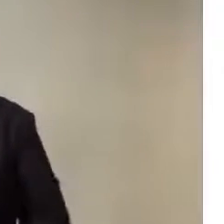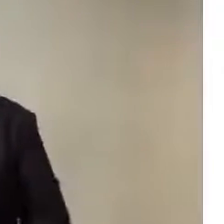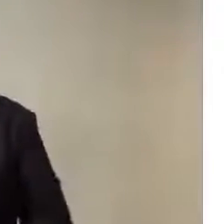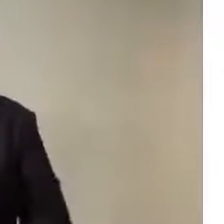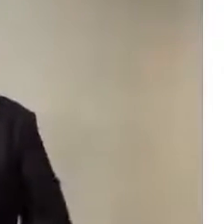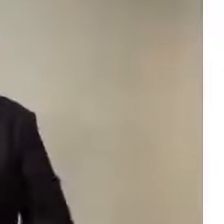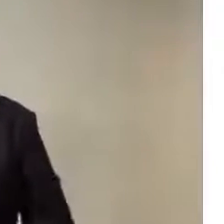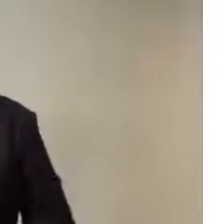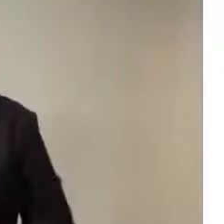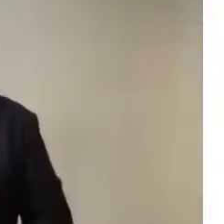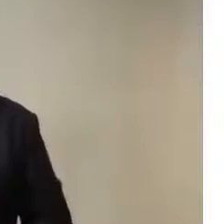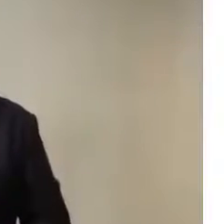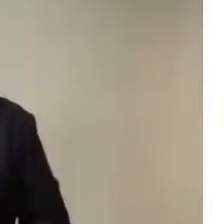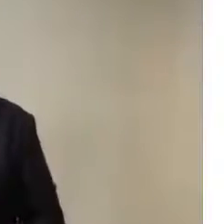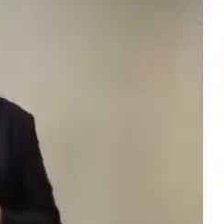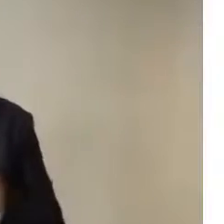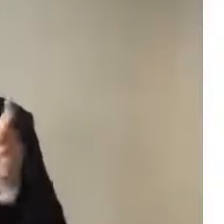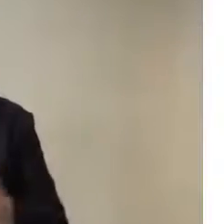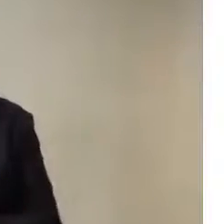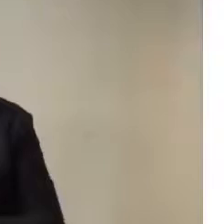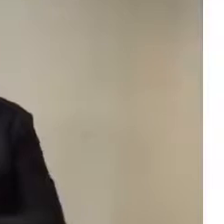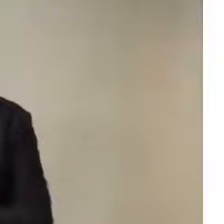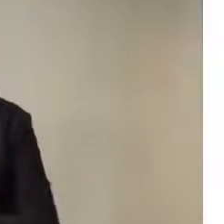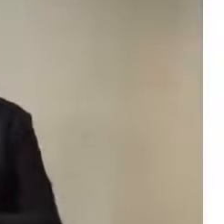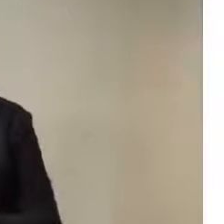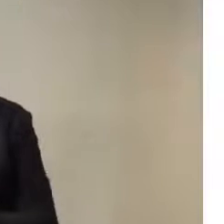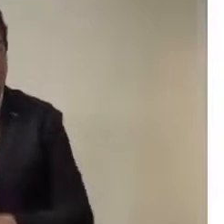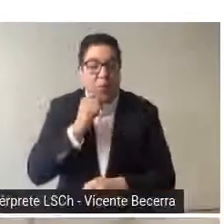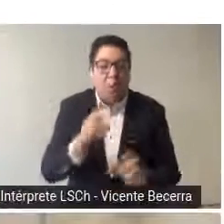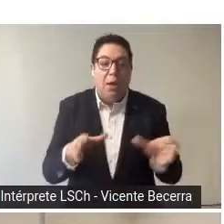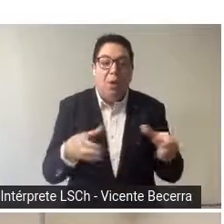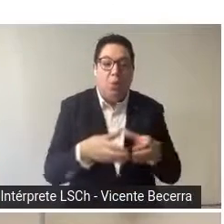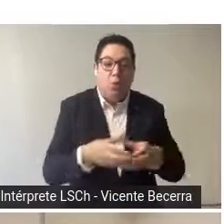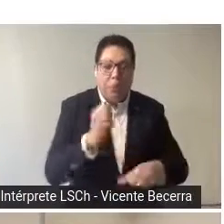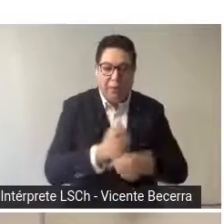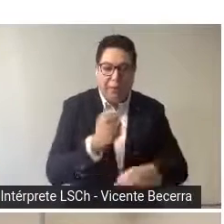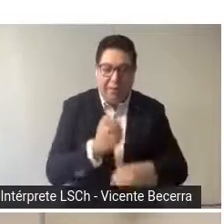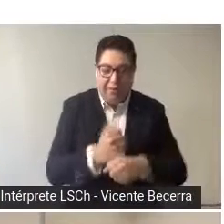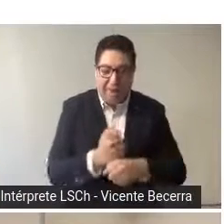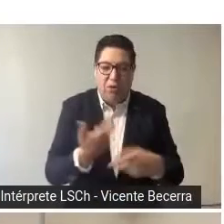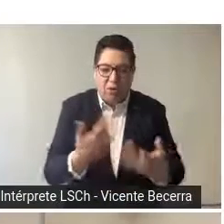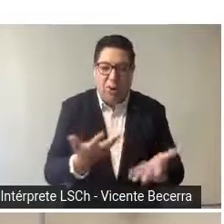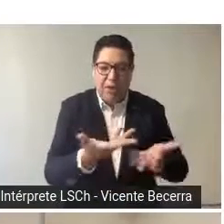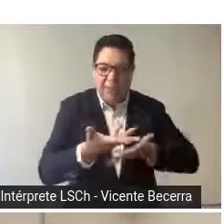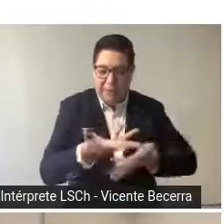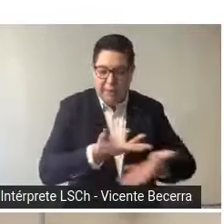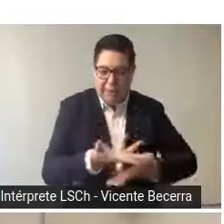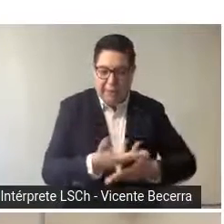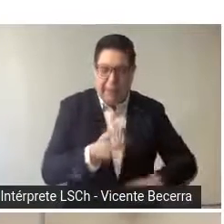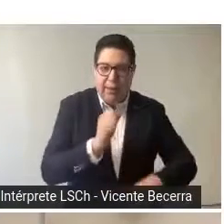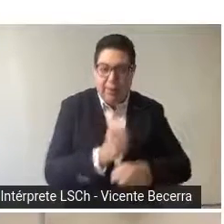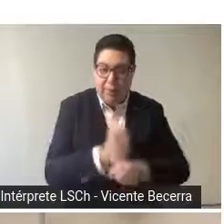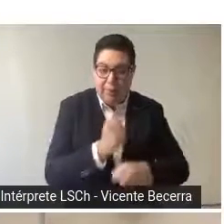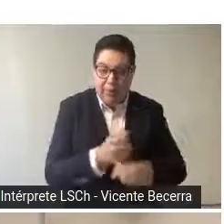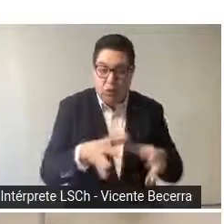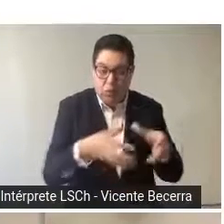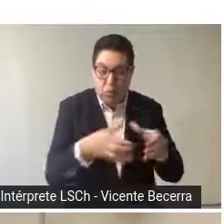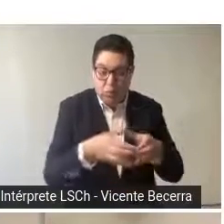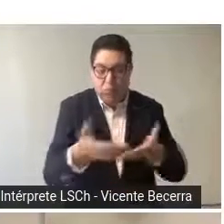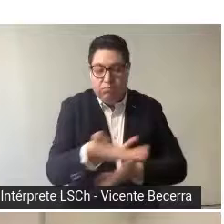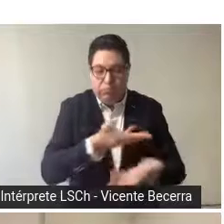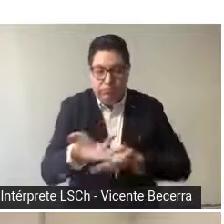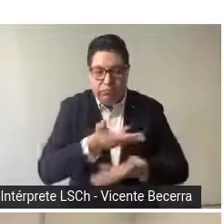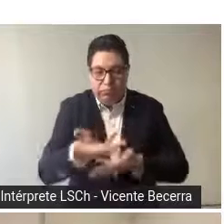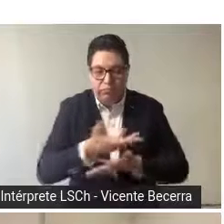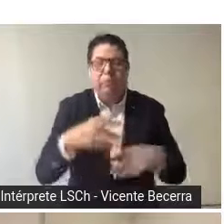tremendamente importante en un liderazgo es el trabajo en equipo. Trabajar en equipo es fundamental,